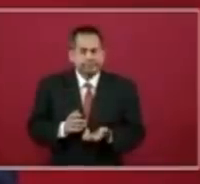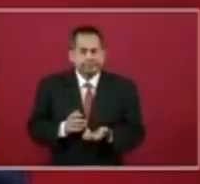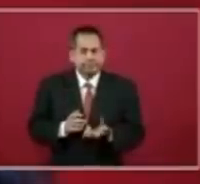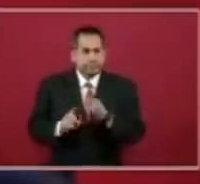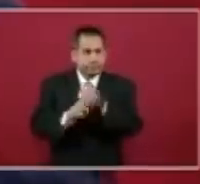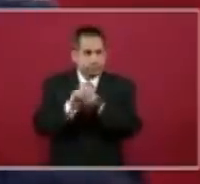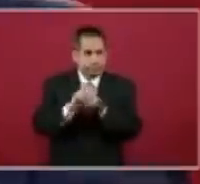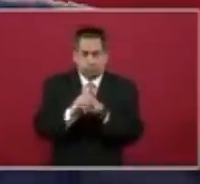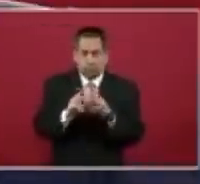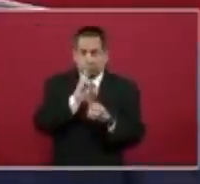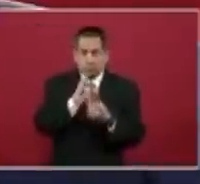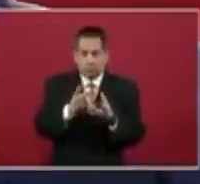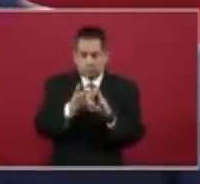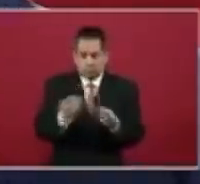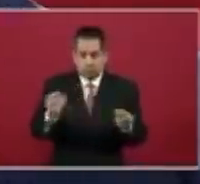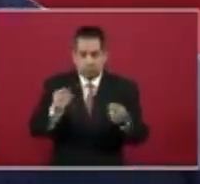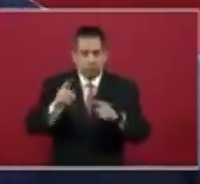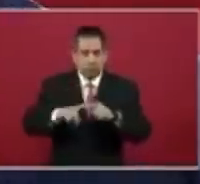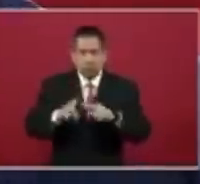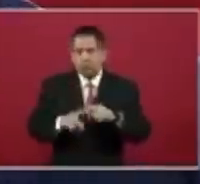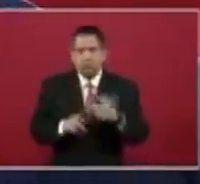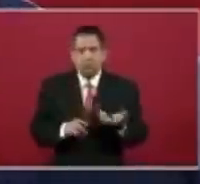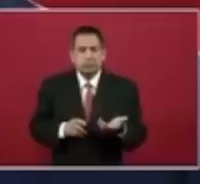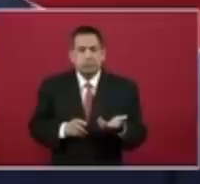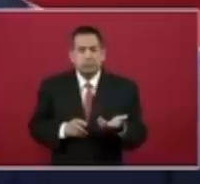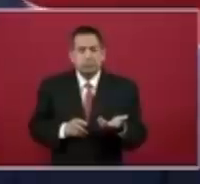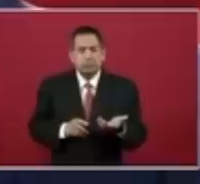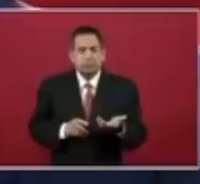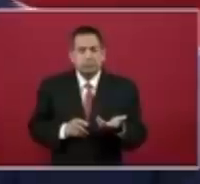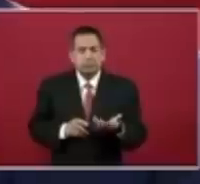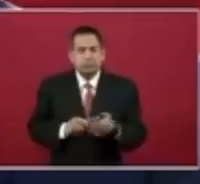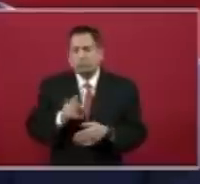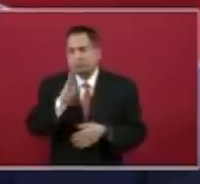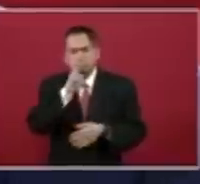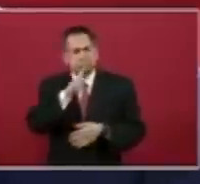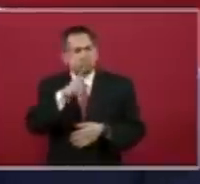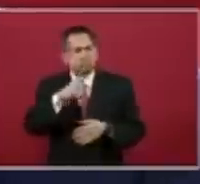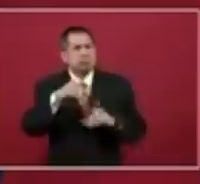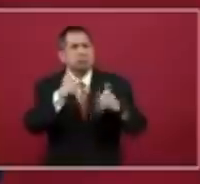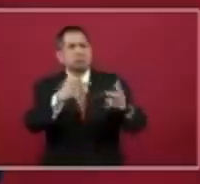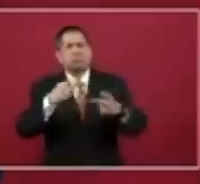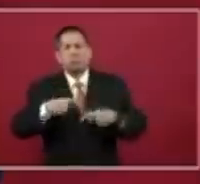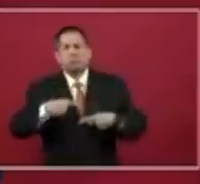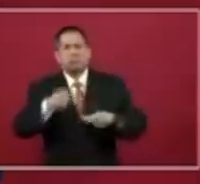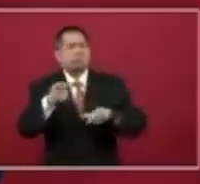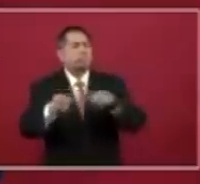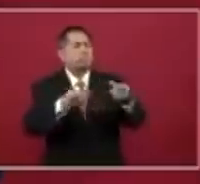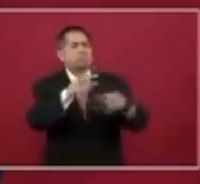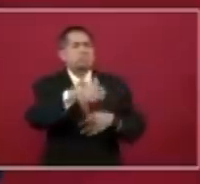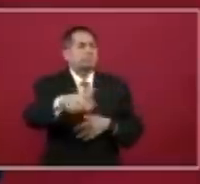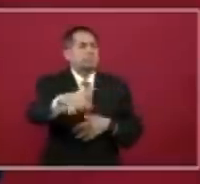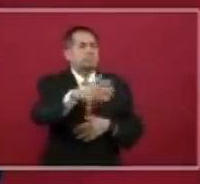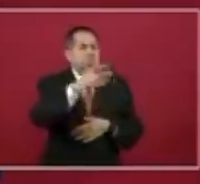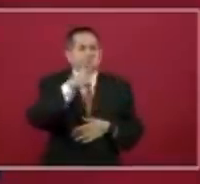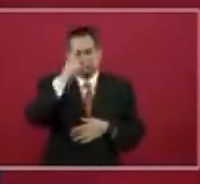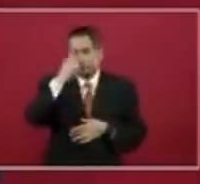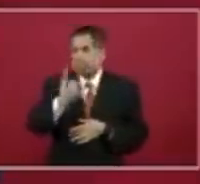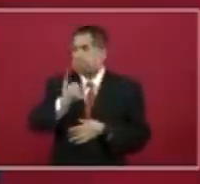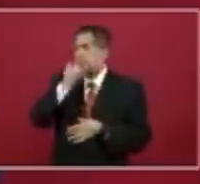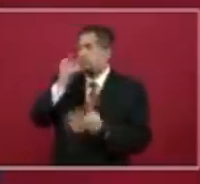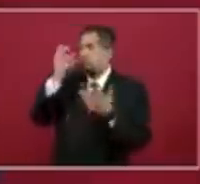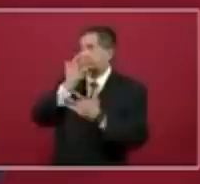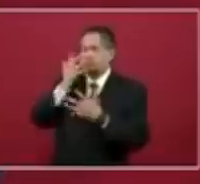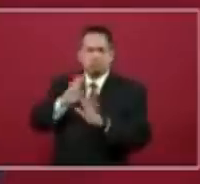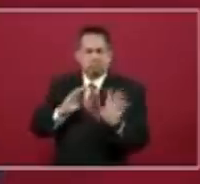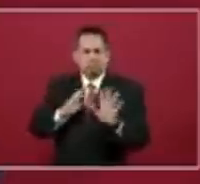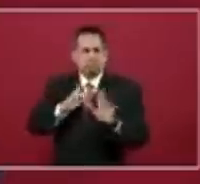resolver problemas es preguntándole a la gente, para no equivocarnos